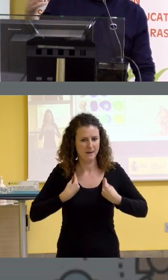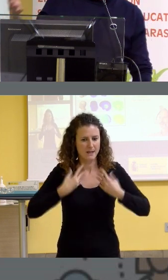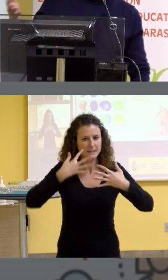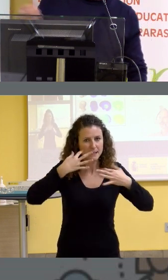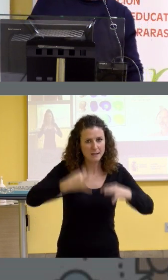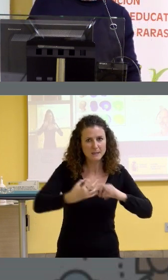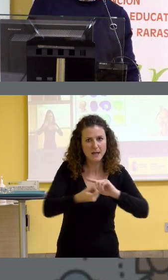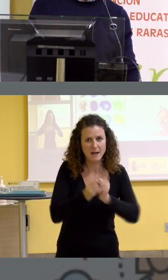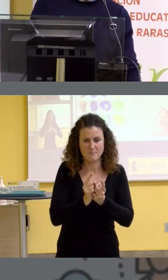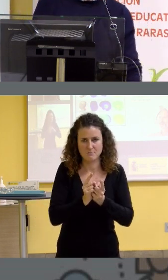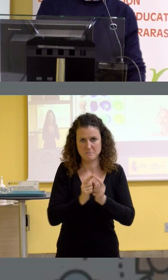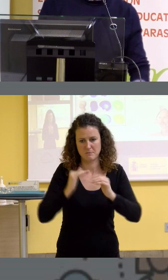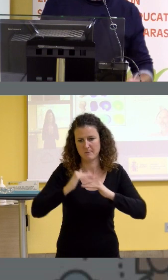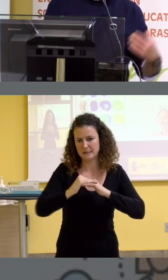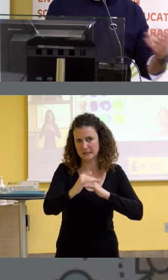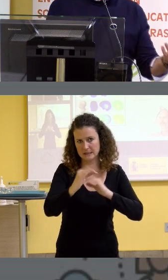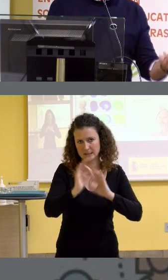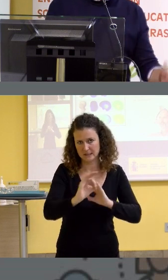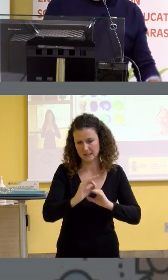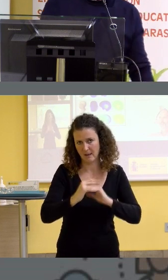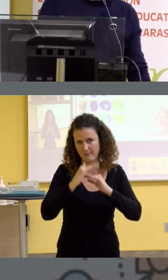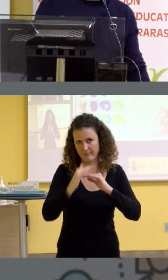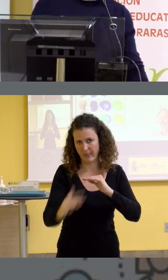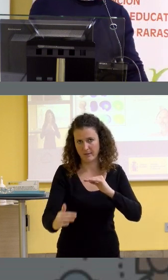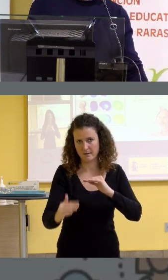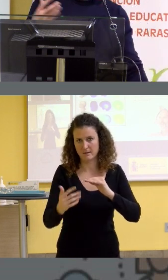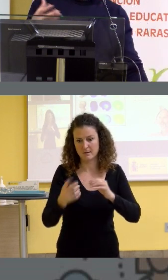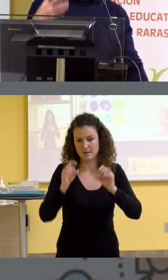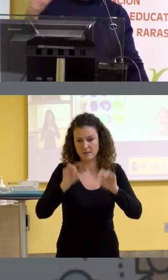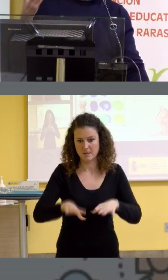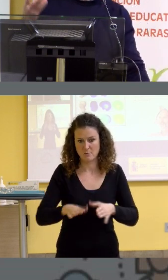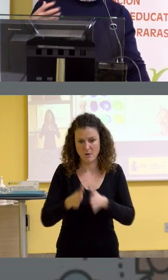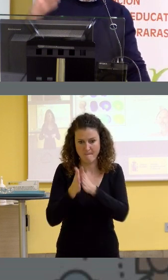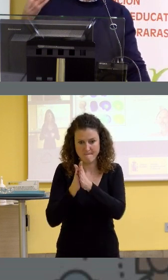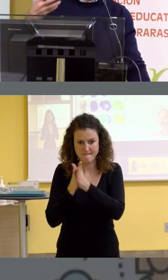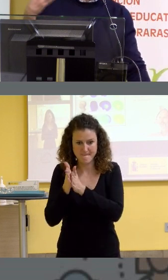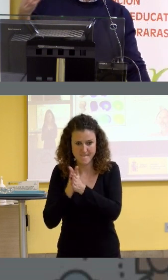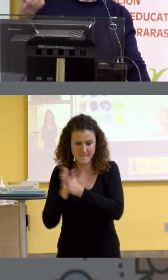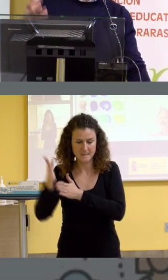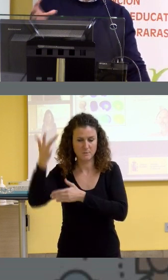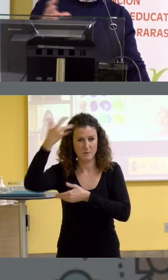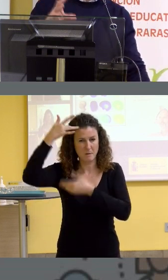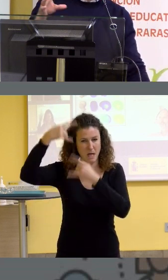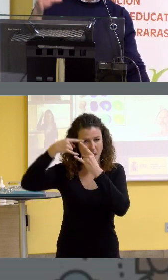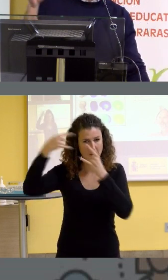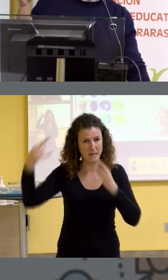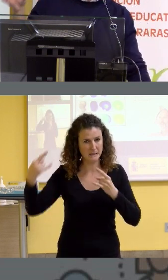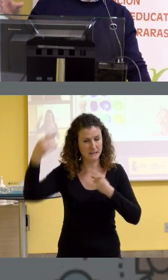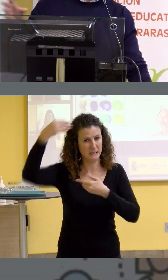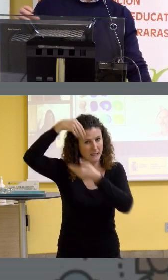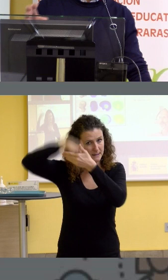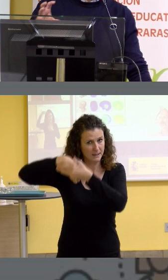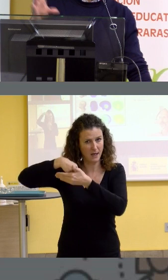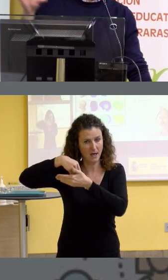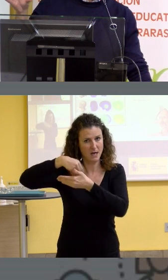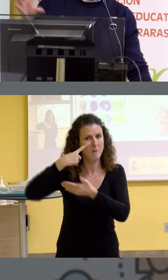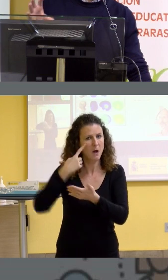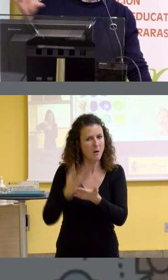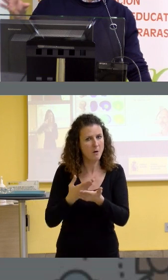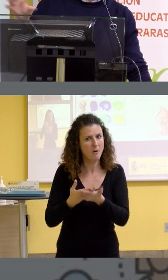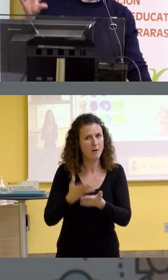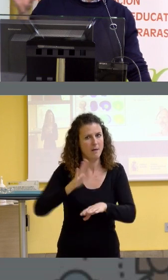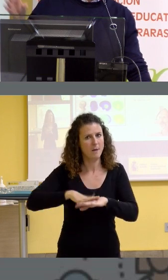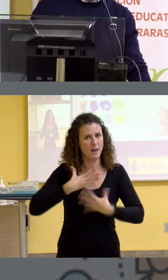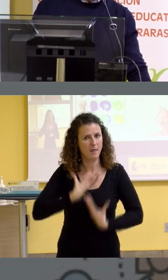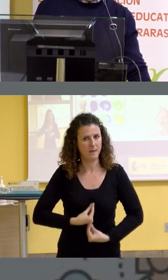se mantienen en el tiempo, ¿de acuerdo? Lo mismo sucede con la estimulación magnética transcraneal cuando hablamos de trastornos cognitivos, aunque sí que está probada para depresión y